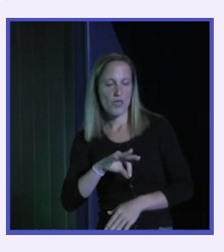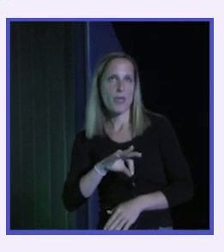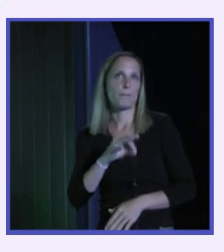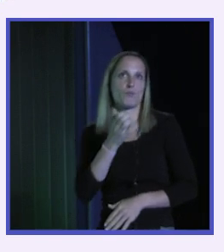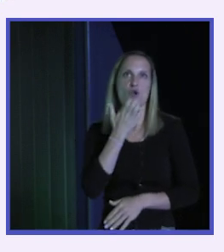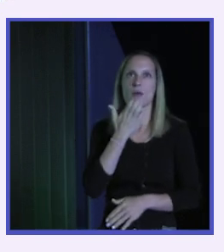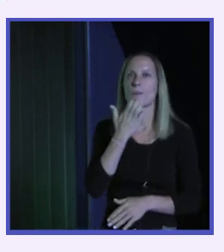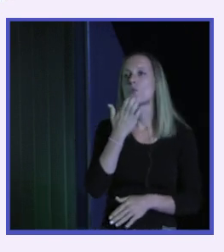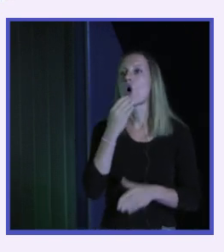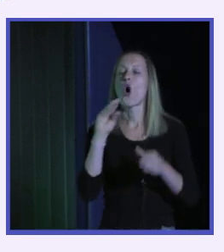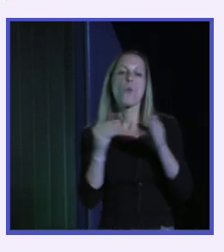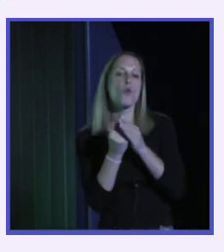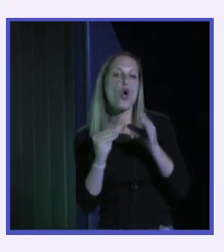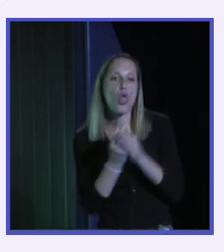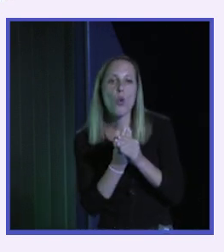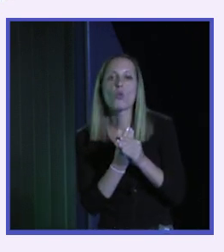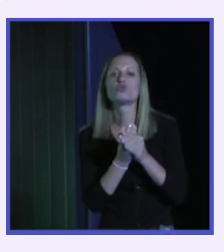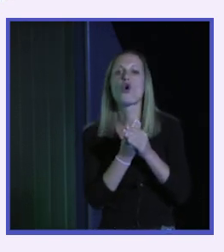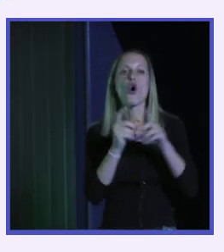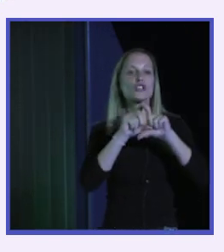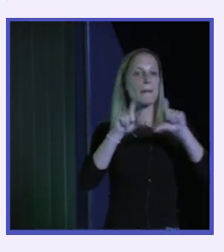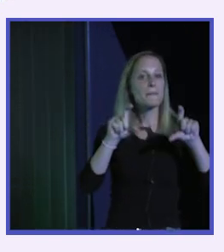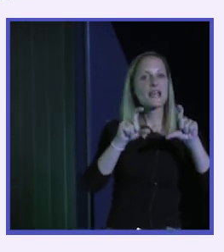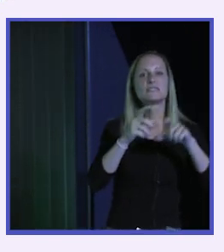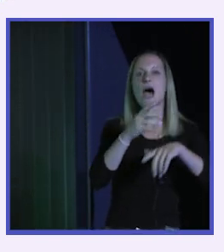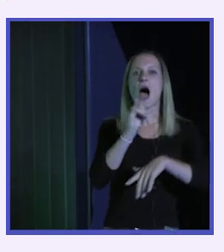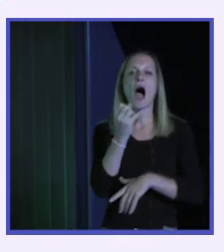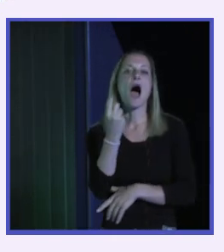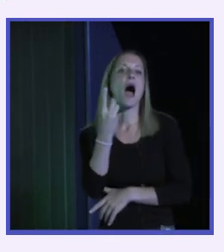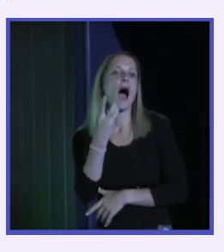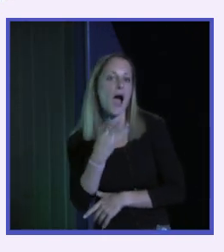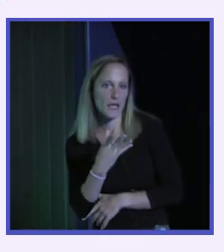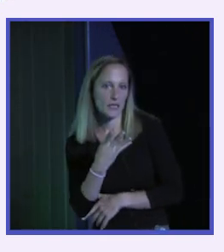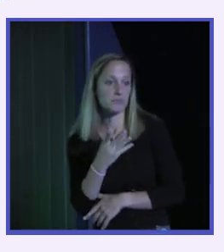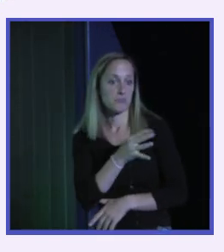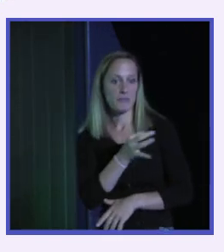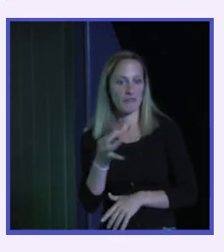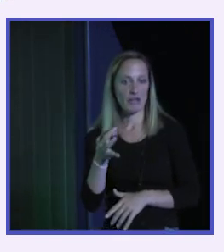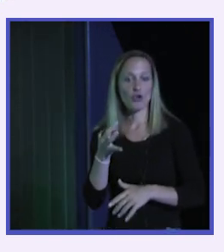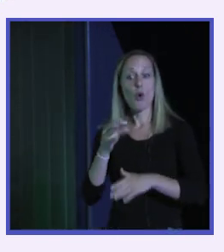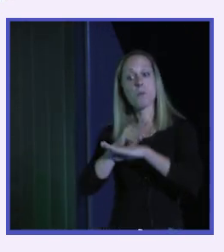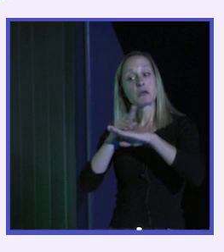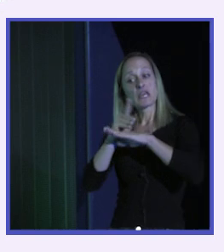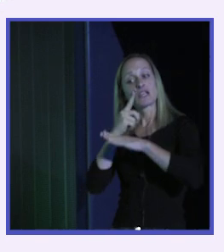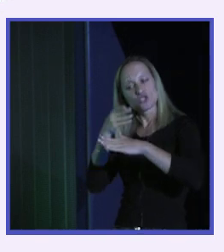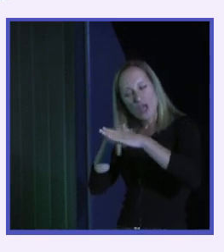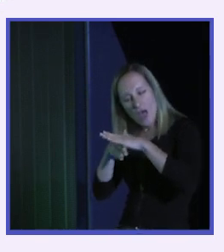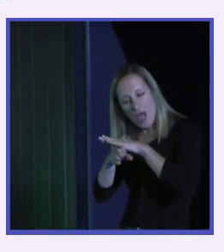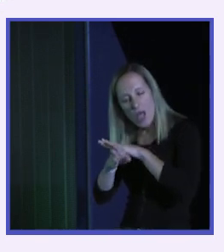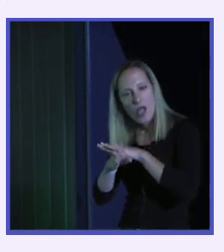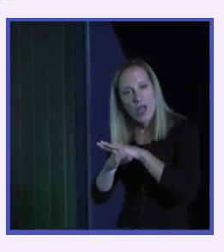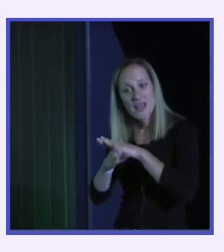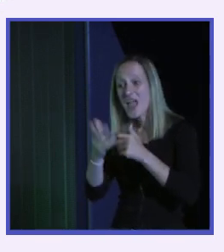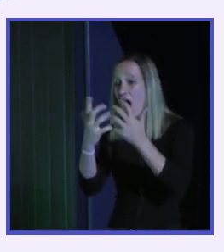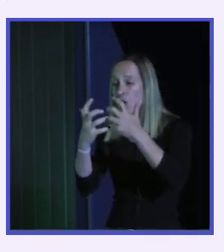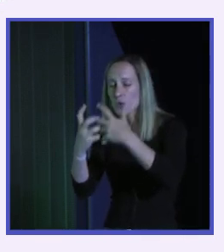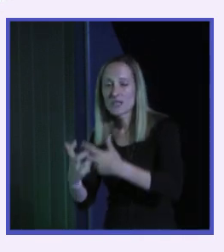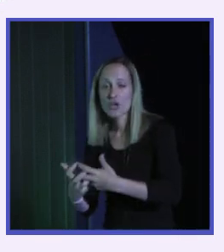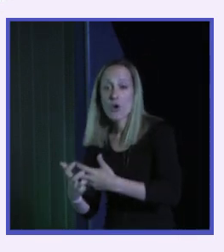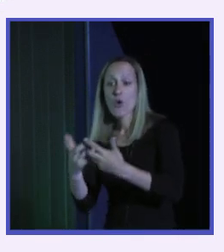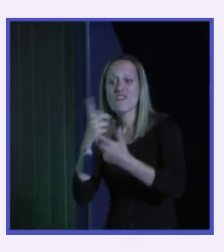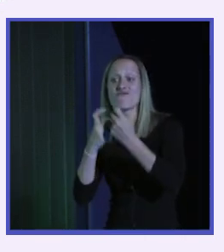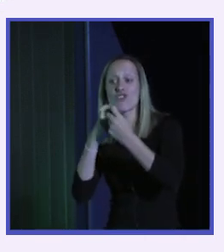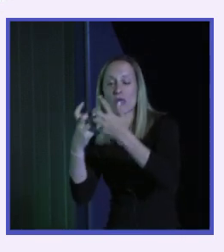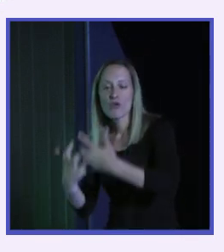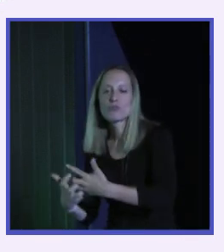stock ahora mismo en esta empresa. Estupendo, accede a la base de datos, ¿vale? Automáticamente y me va a volcar toda la información